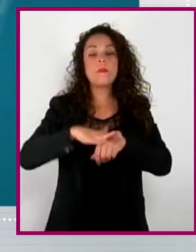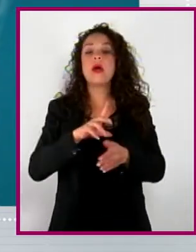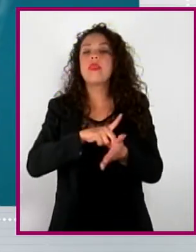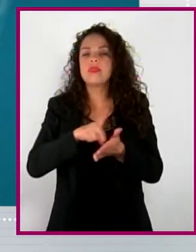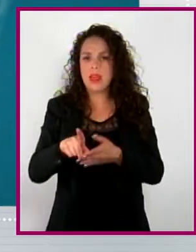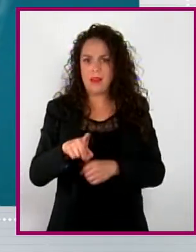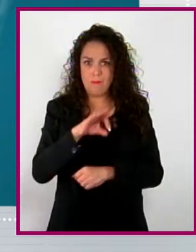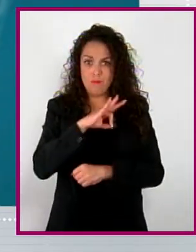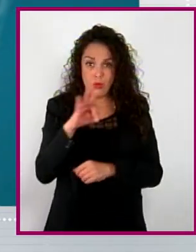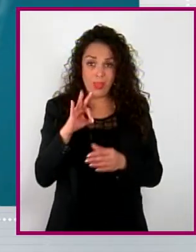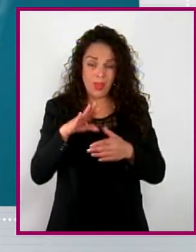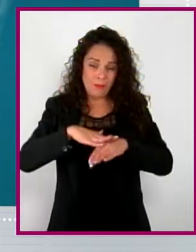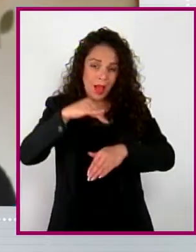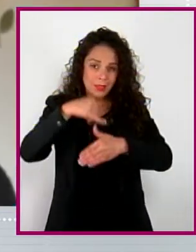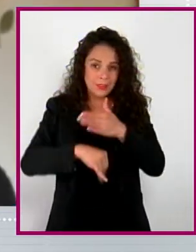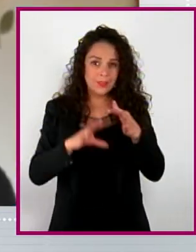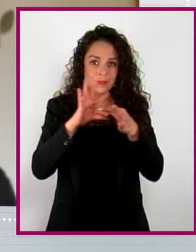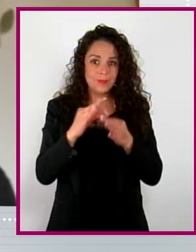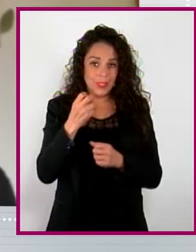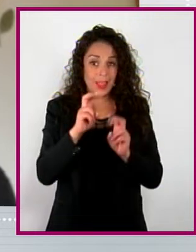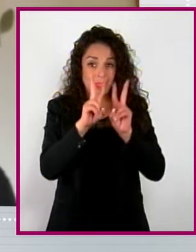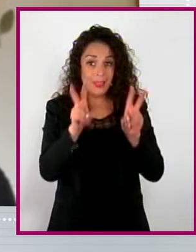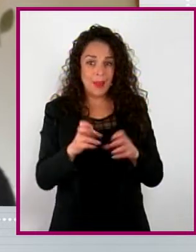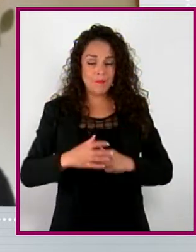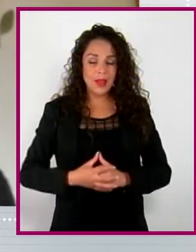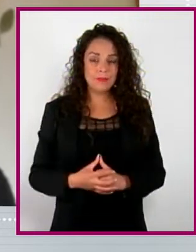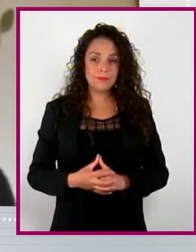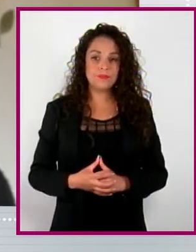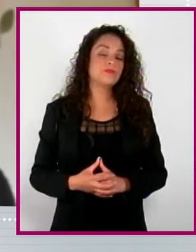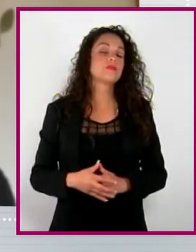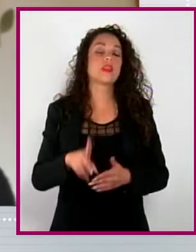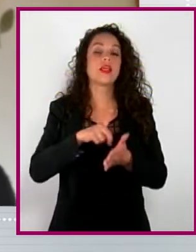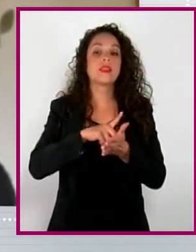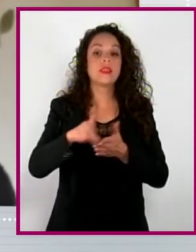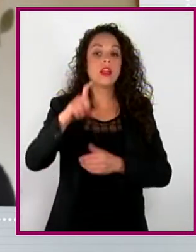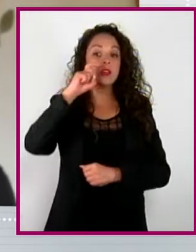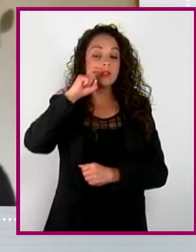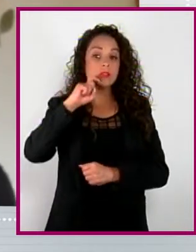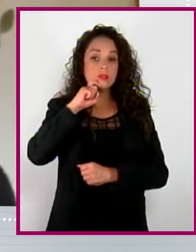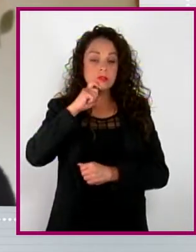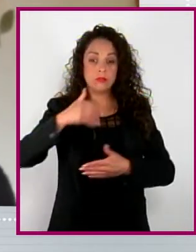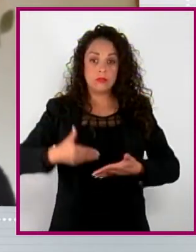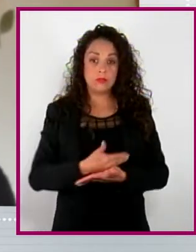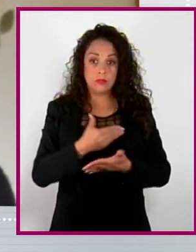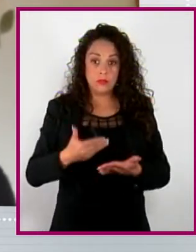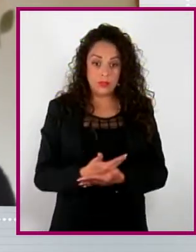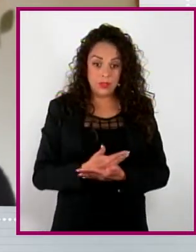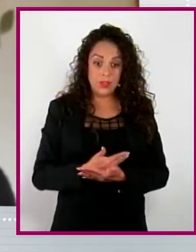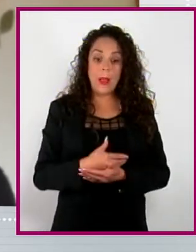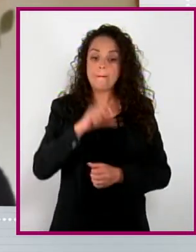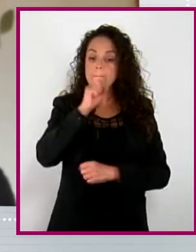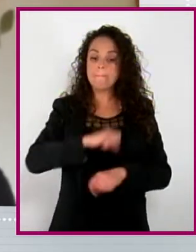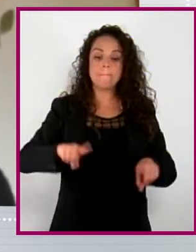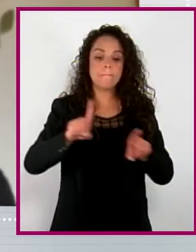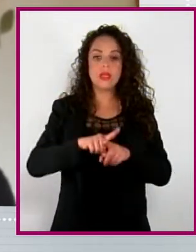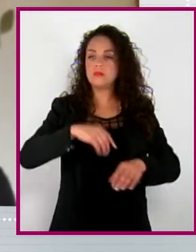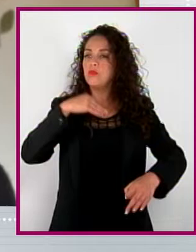puedes platicar de esto, por favor? Los derechos sexuales y reproductivos son los mismos que los de las